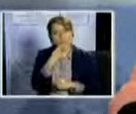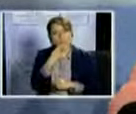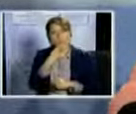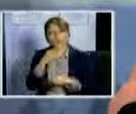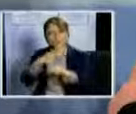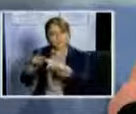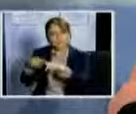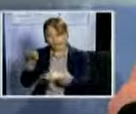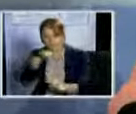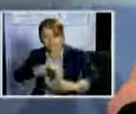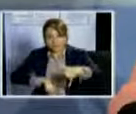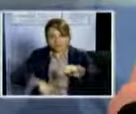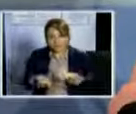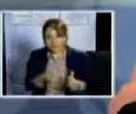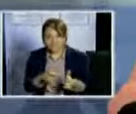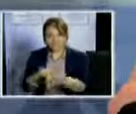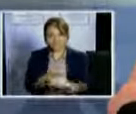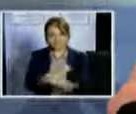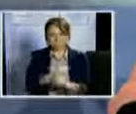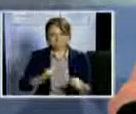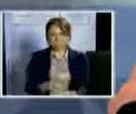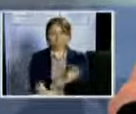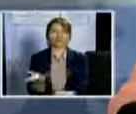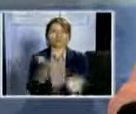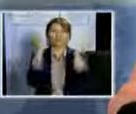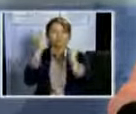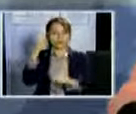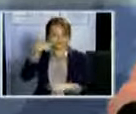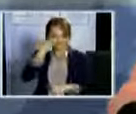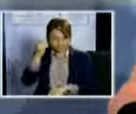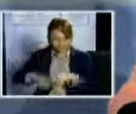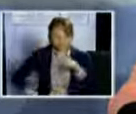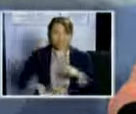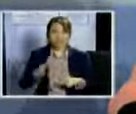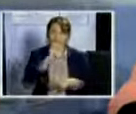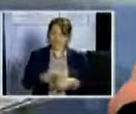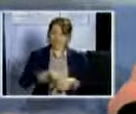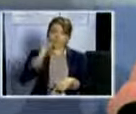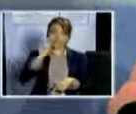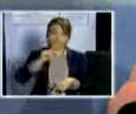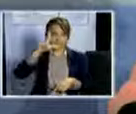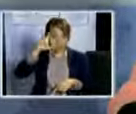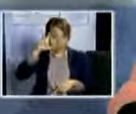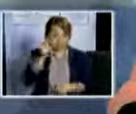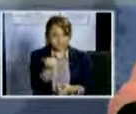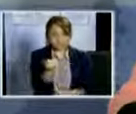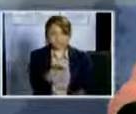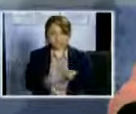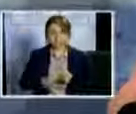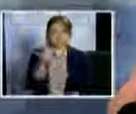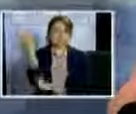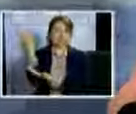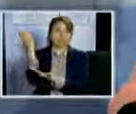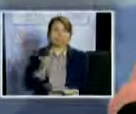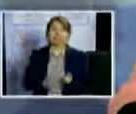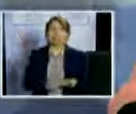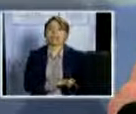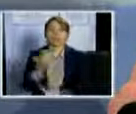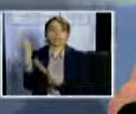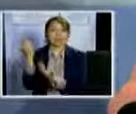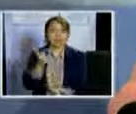muy activos en la promoción de la ratificación del Tratado de Comercio de Armas entre nuestros propios colegas parlamentarios de otros